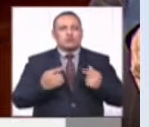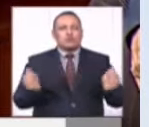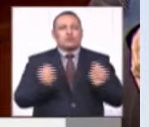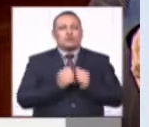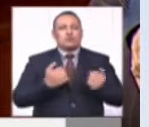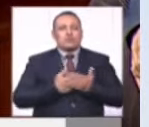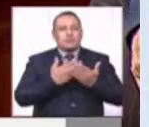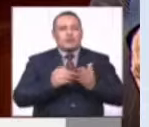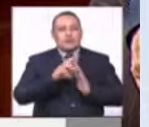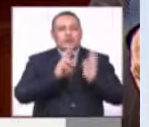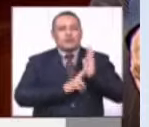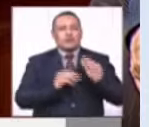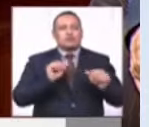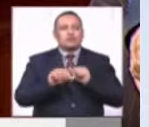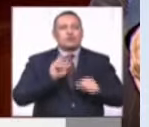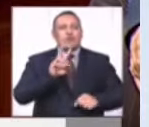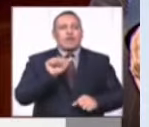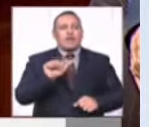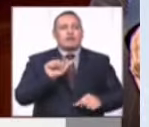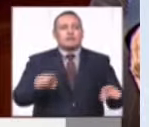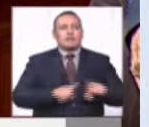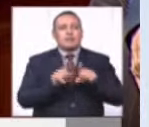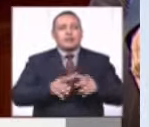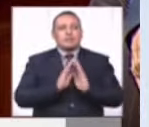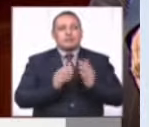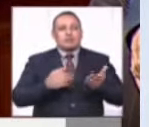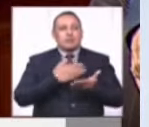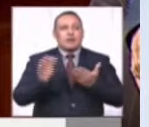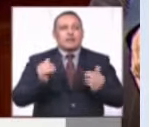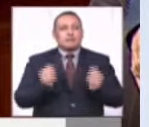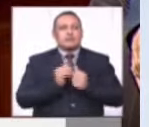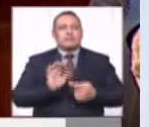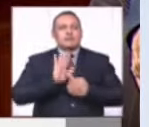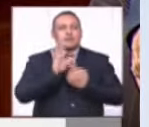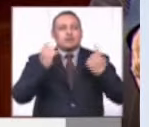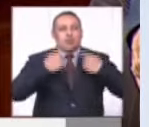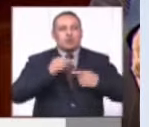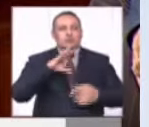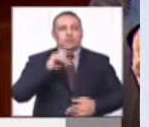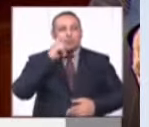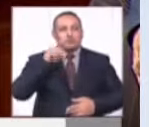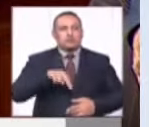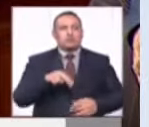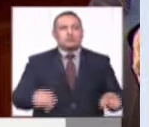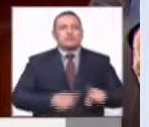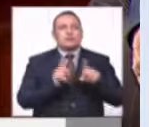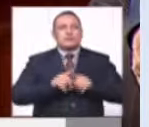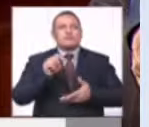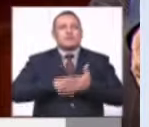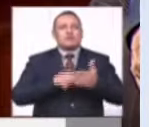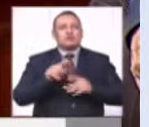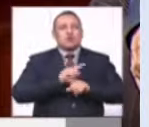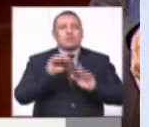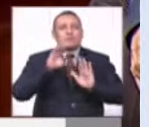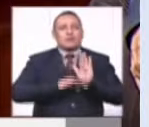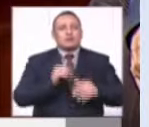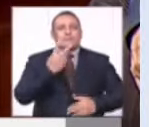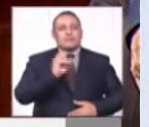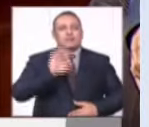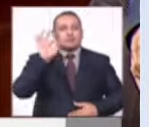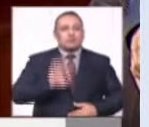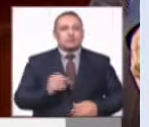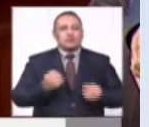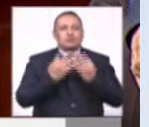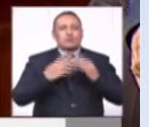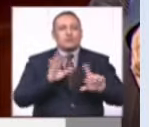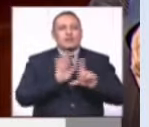con las siguientes reglas. Inciso A. El pedido de vacancia se formula mediante moción de orden del día firmada por no menos del 20% del